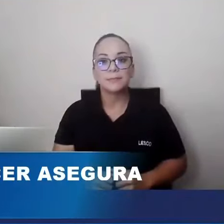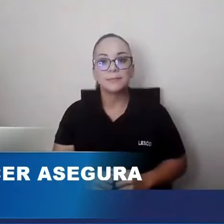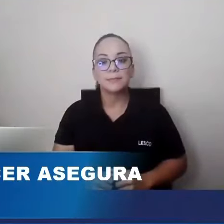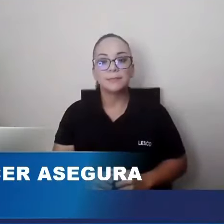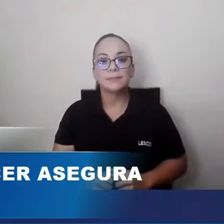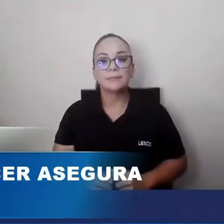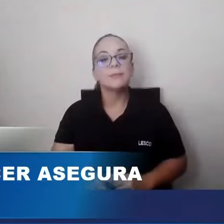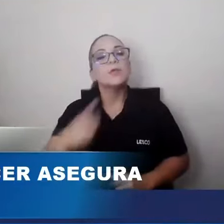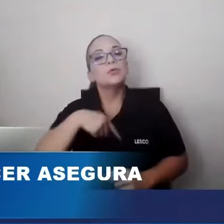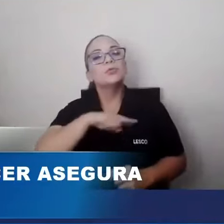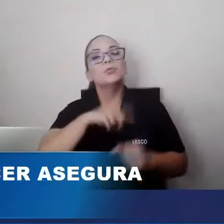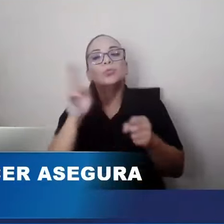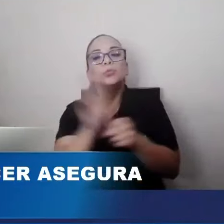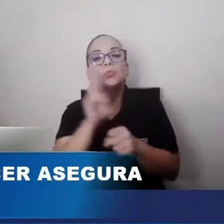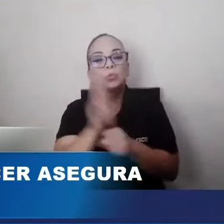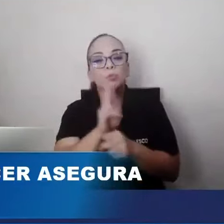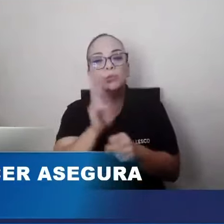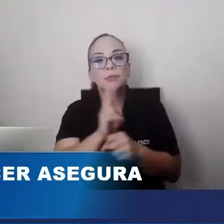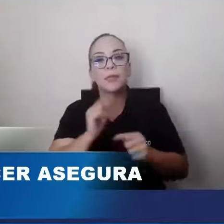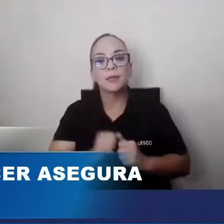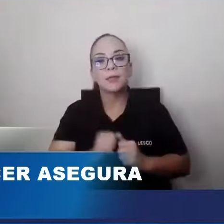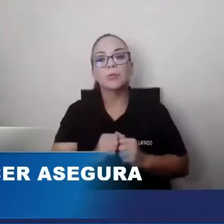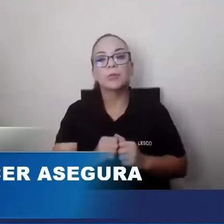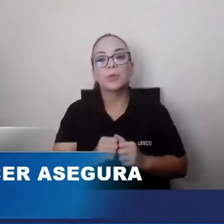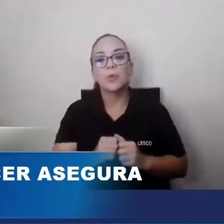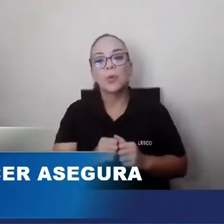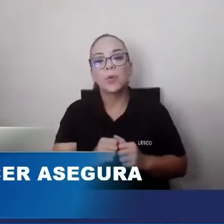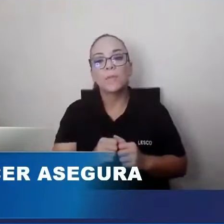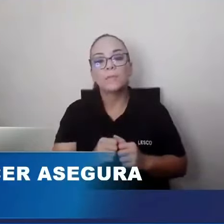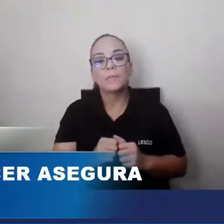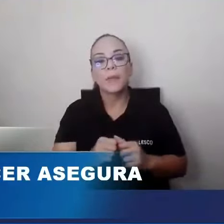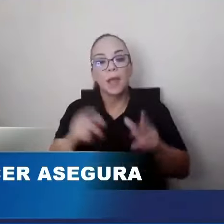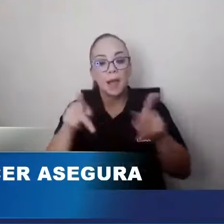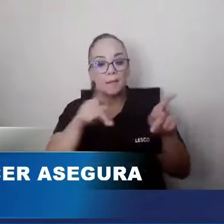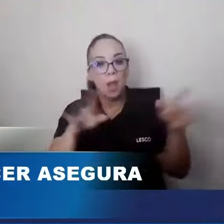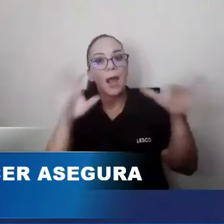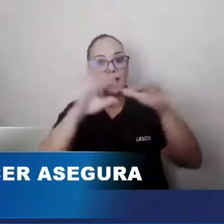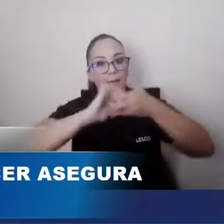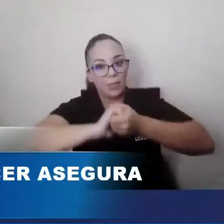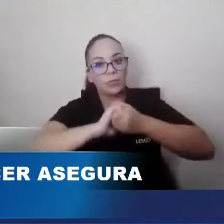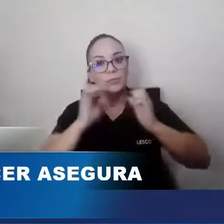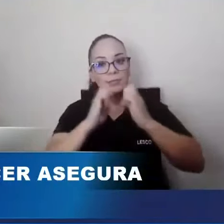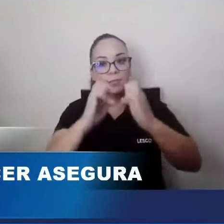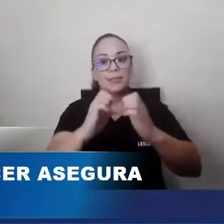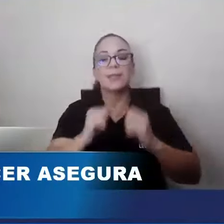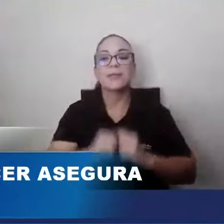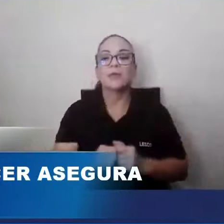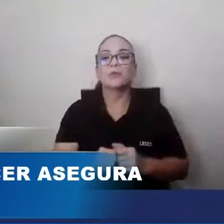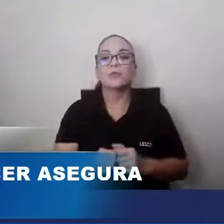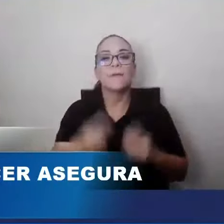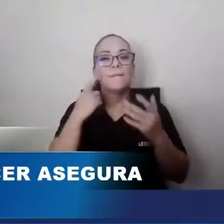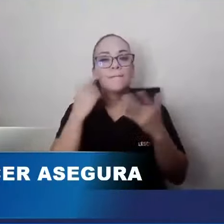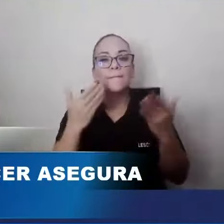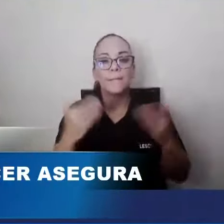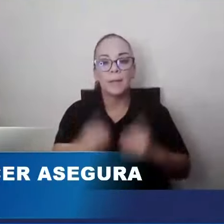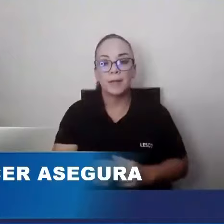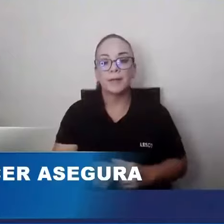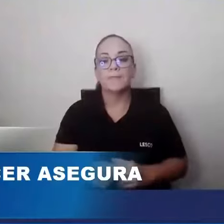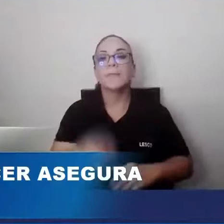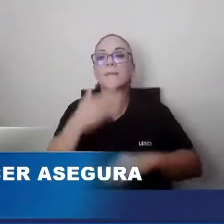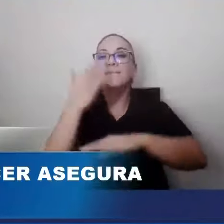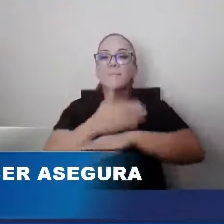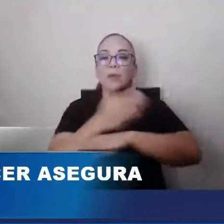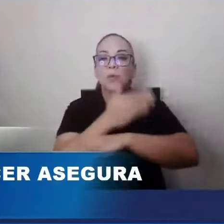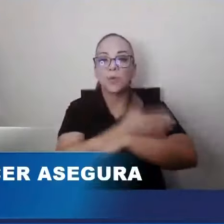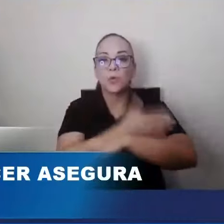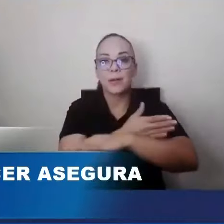Estamos utilizando a nuestros aliados estratégicos para mejorar la